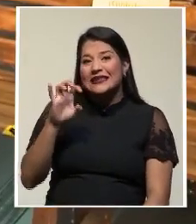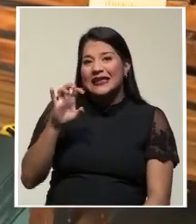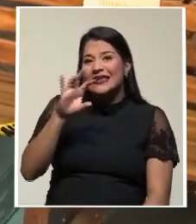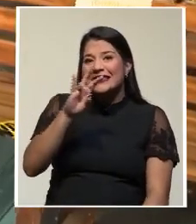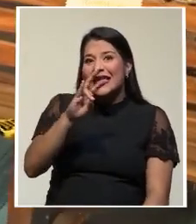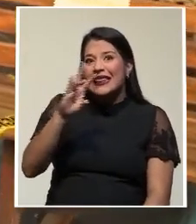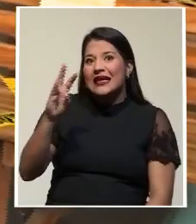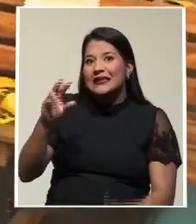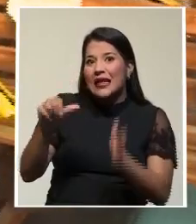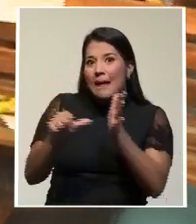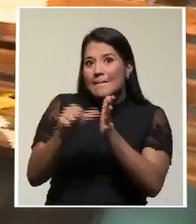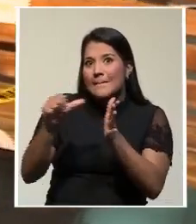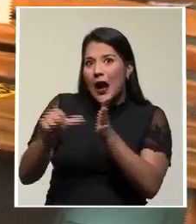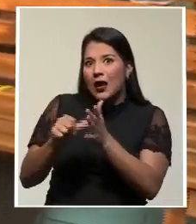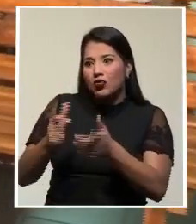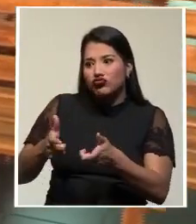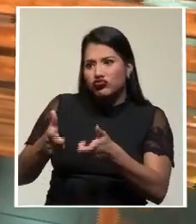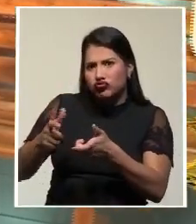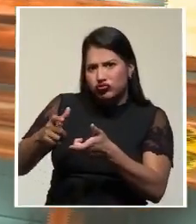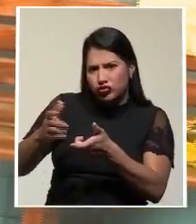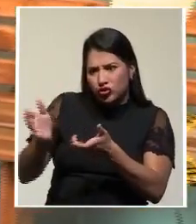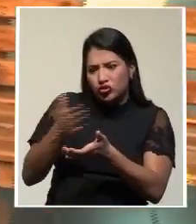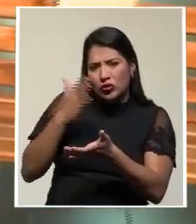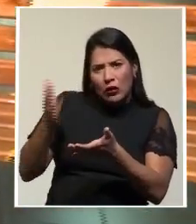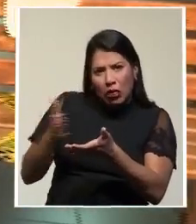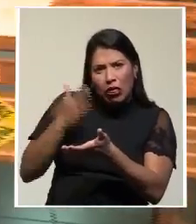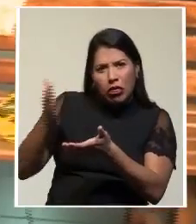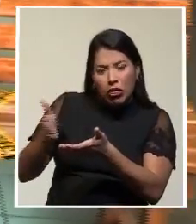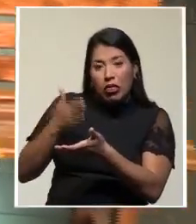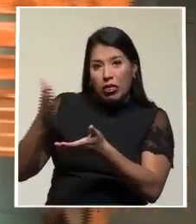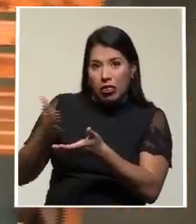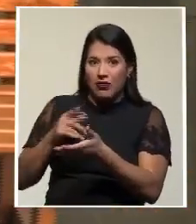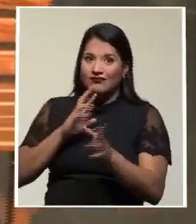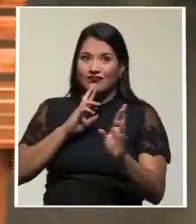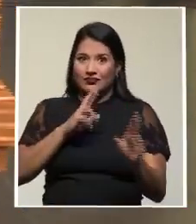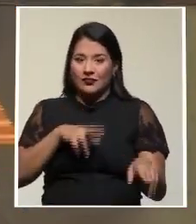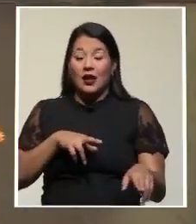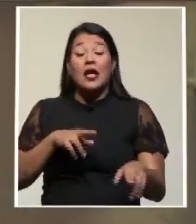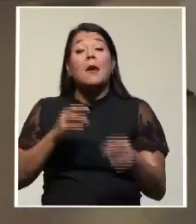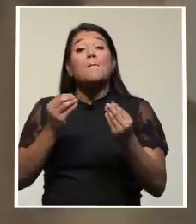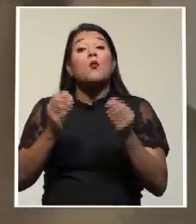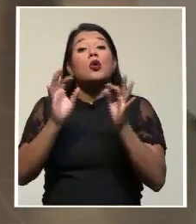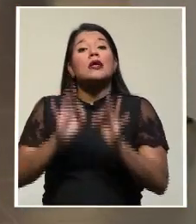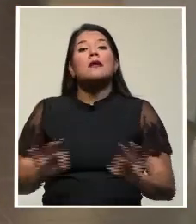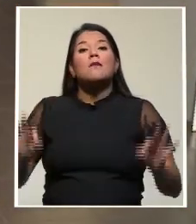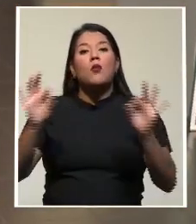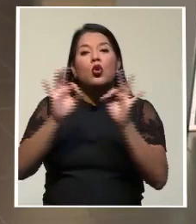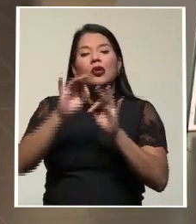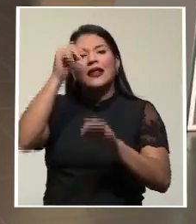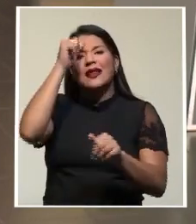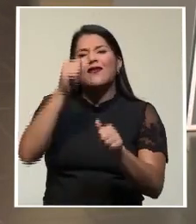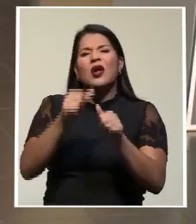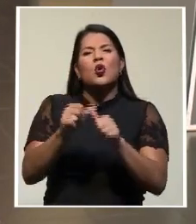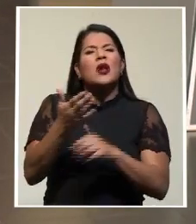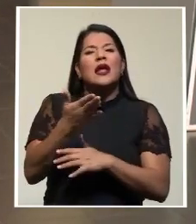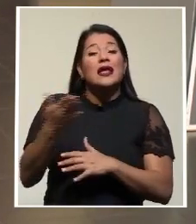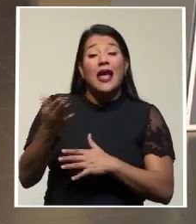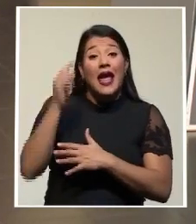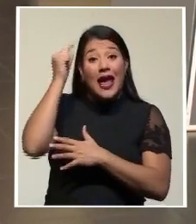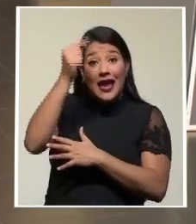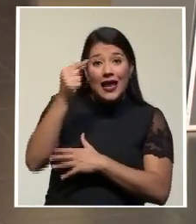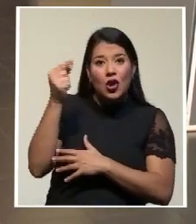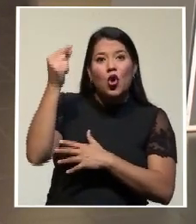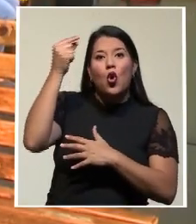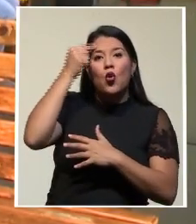páginas y es importante también recordar que el gobierno ha considerado la Ley de Empleo Público como la